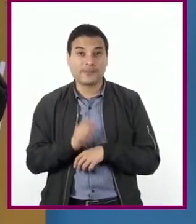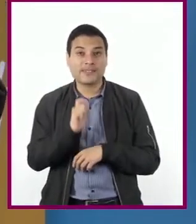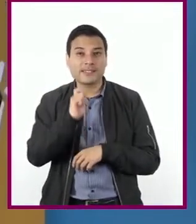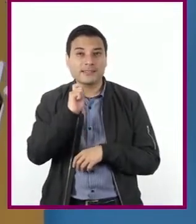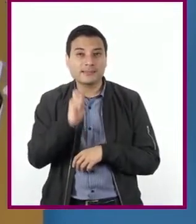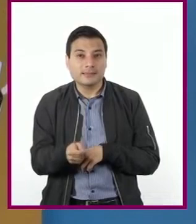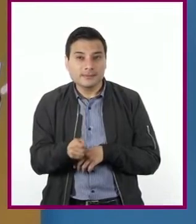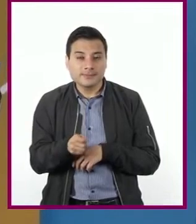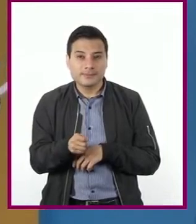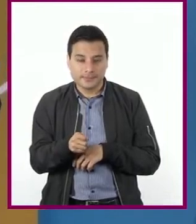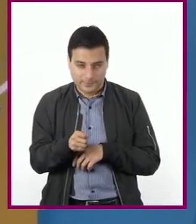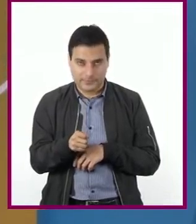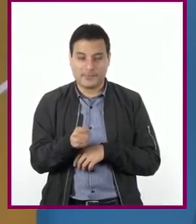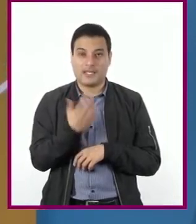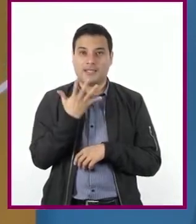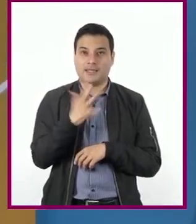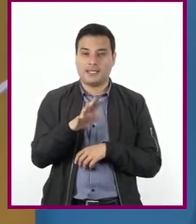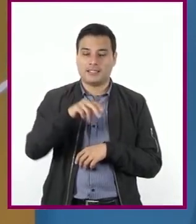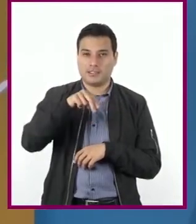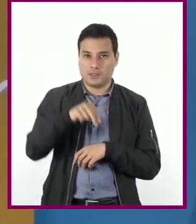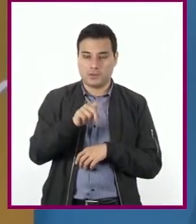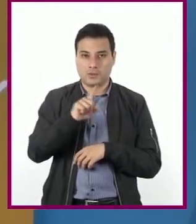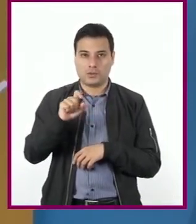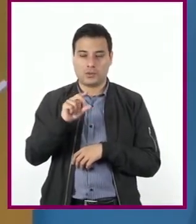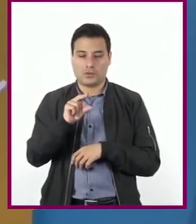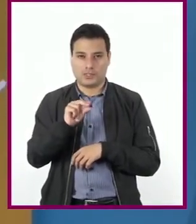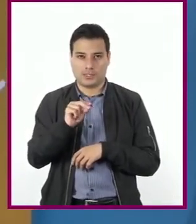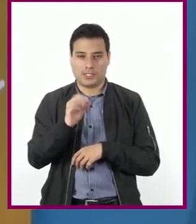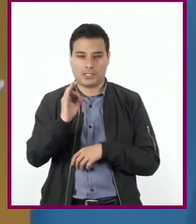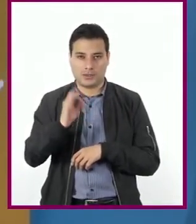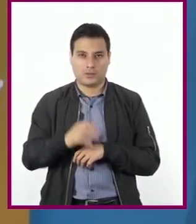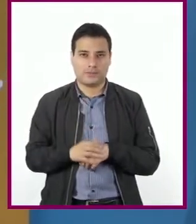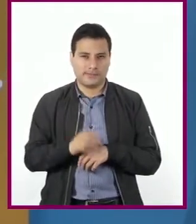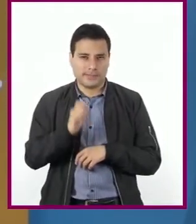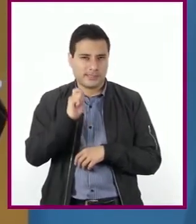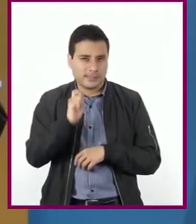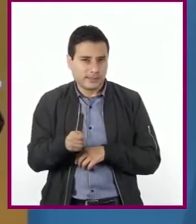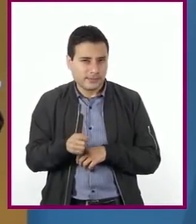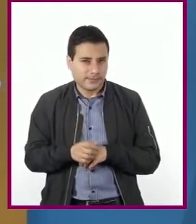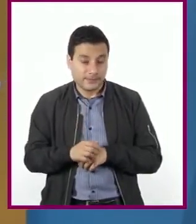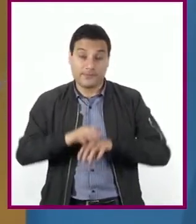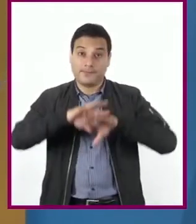una intensidad de 10 newtons a 180 grados. Por lo tanto, la